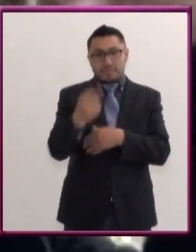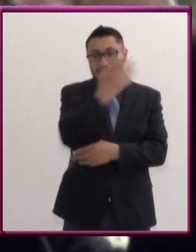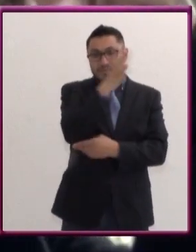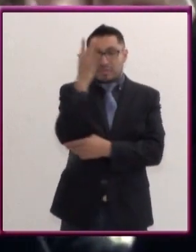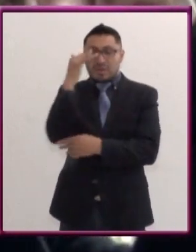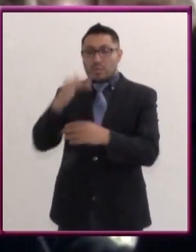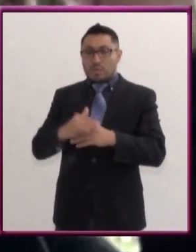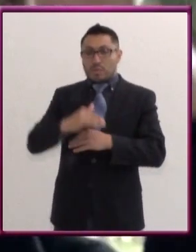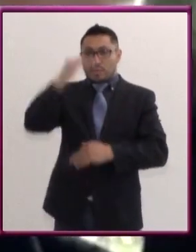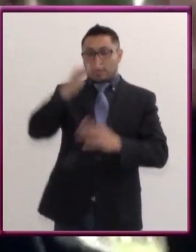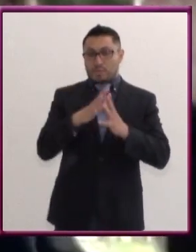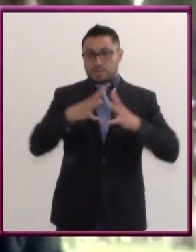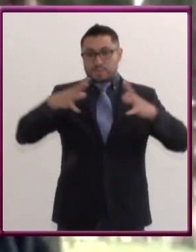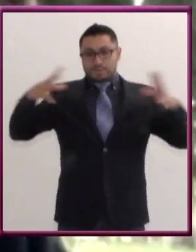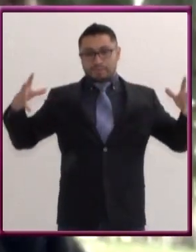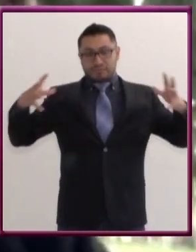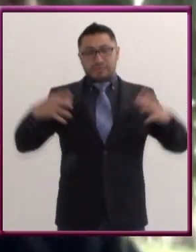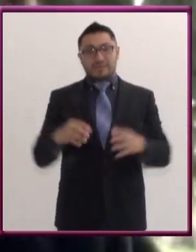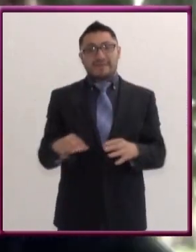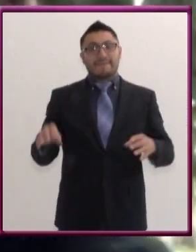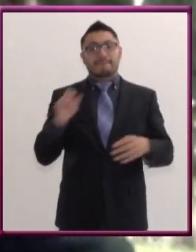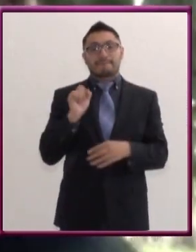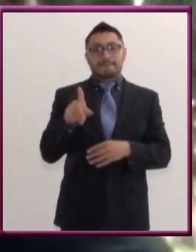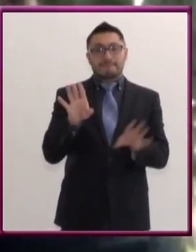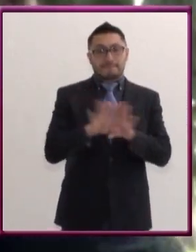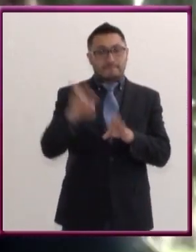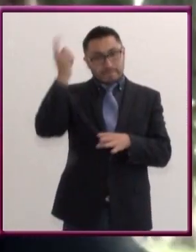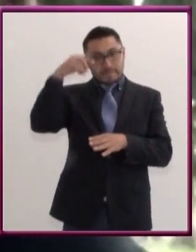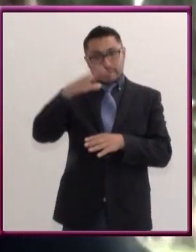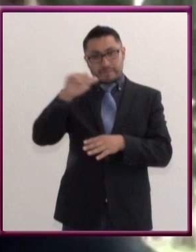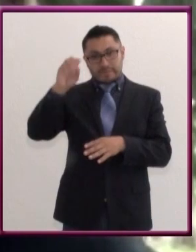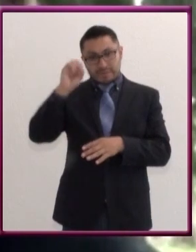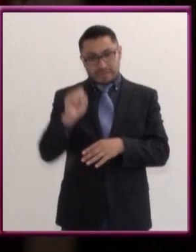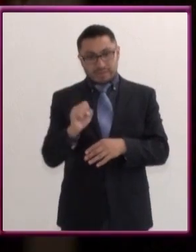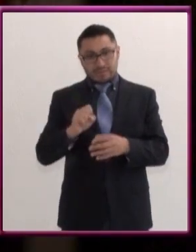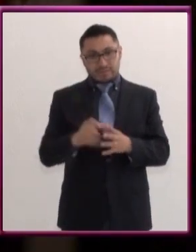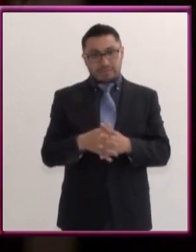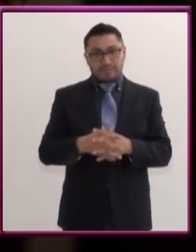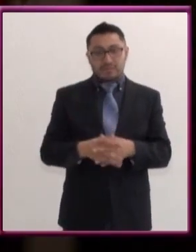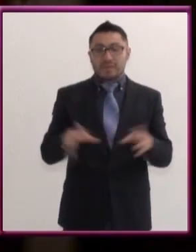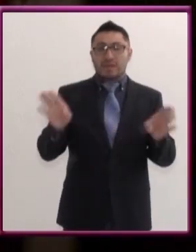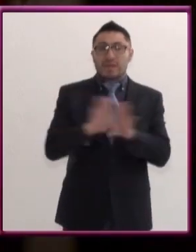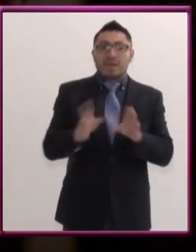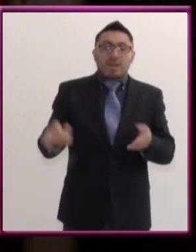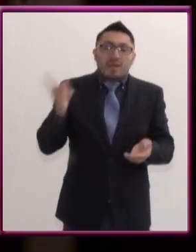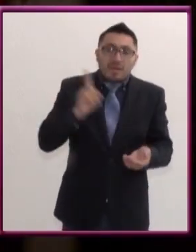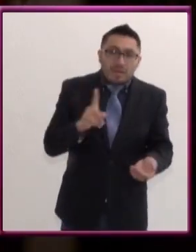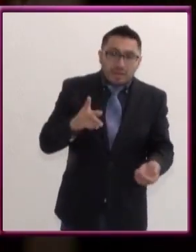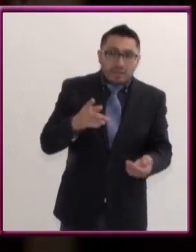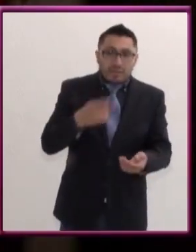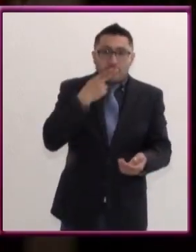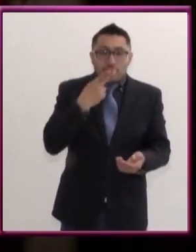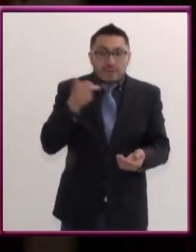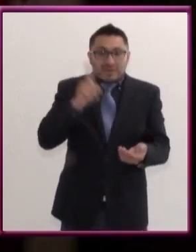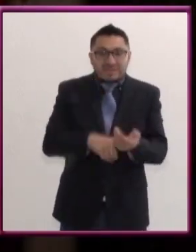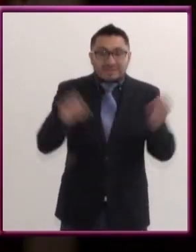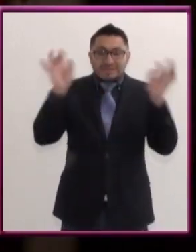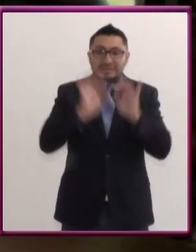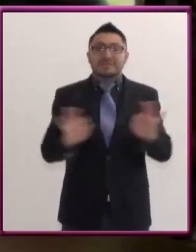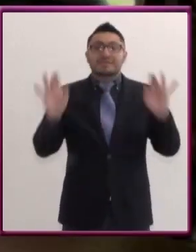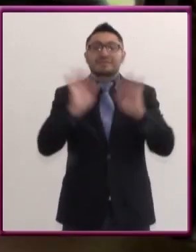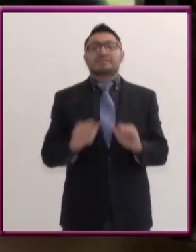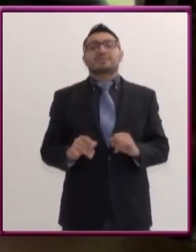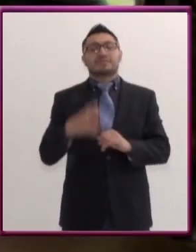el bosque pueda crecer, pues es también se podría aplicar teoría del caos. ¿Y cómo se aplica el caos en el